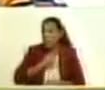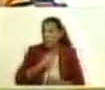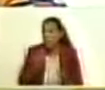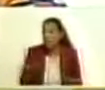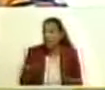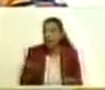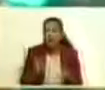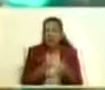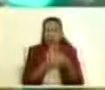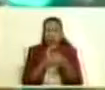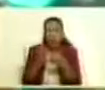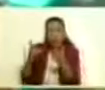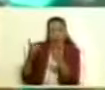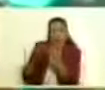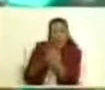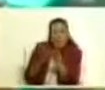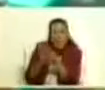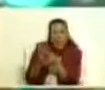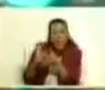que me une a Cilia.